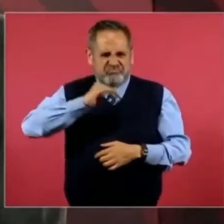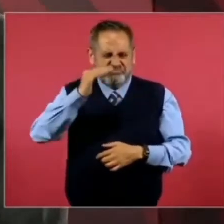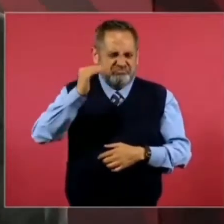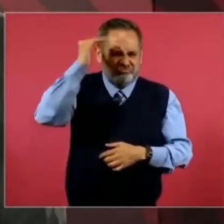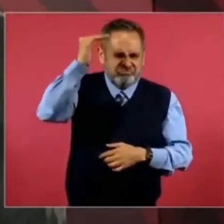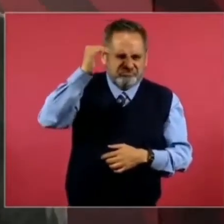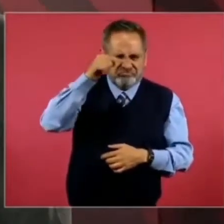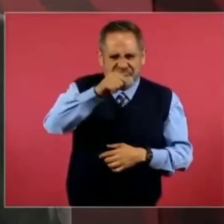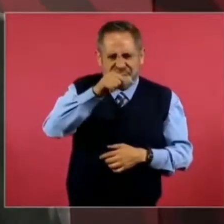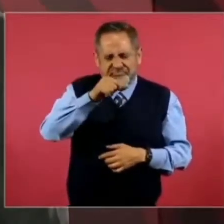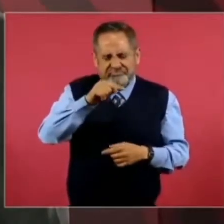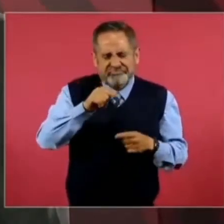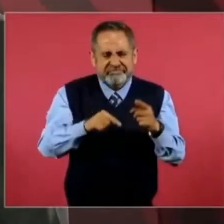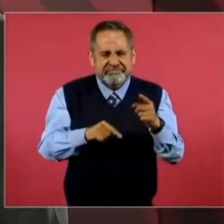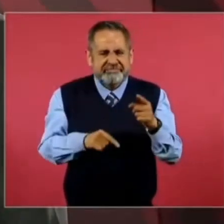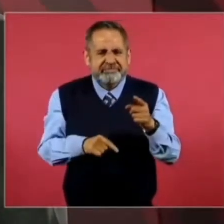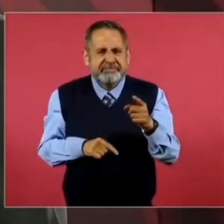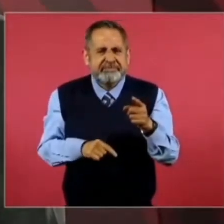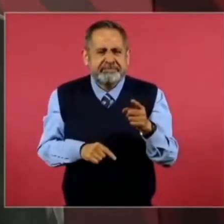un jefe